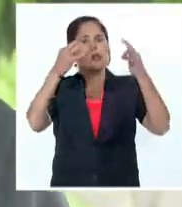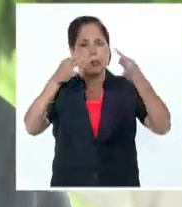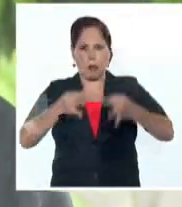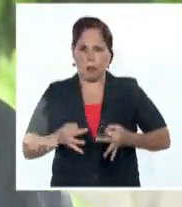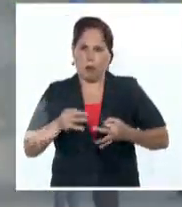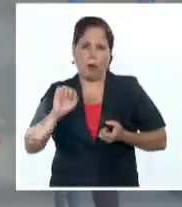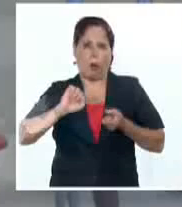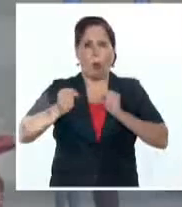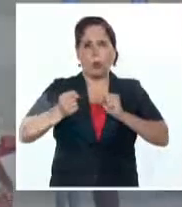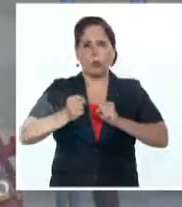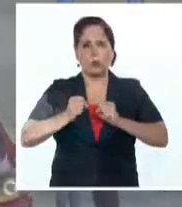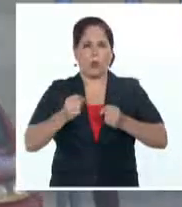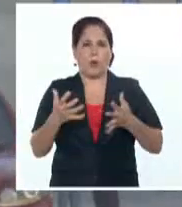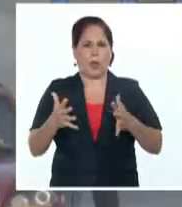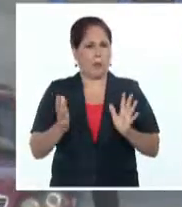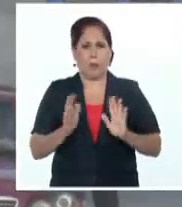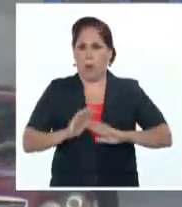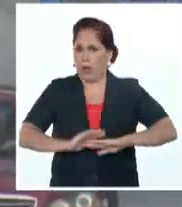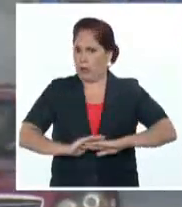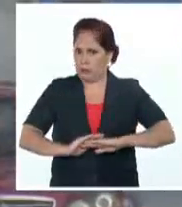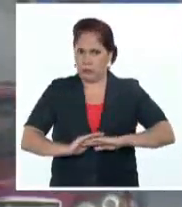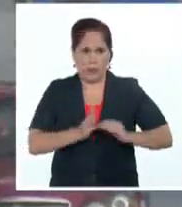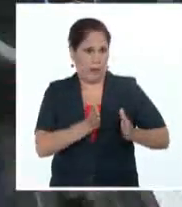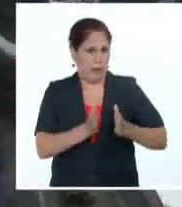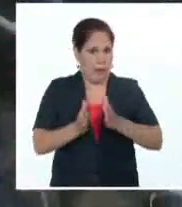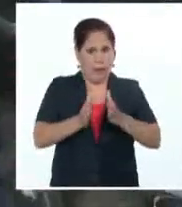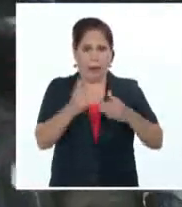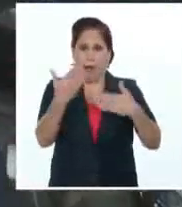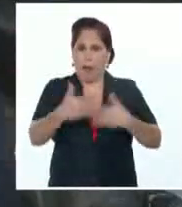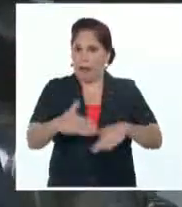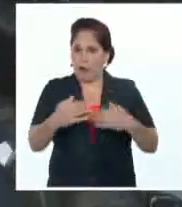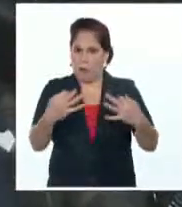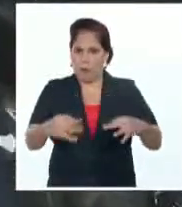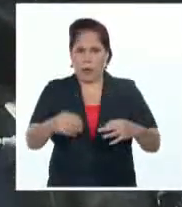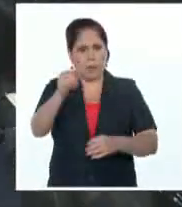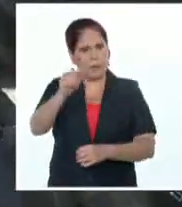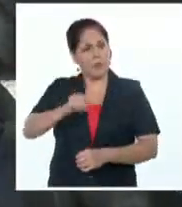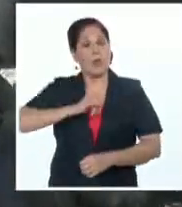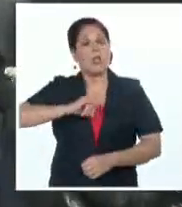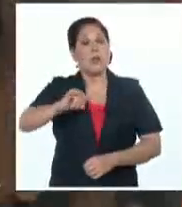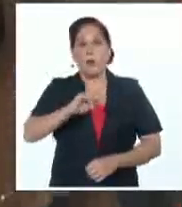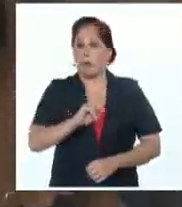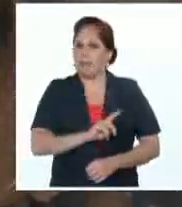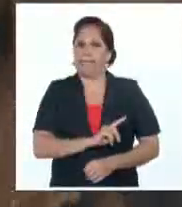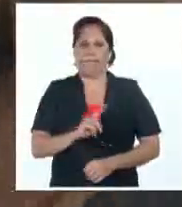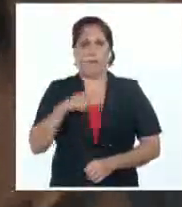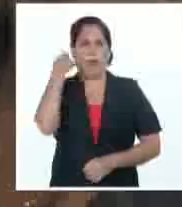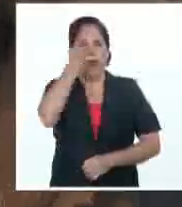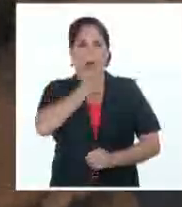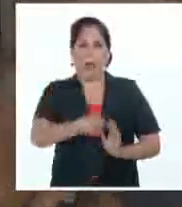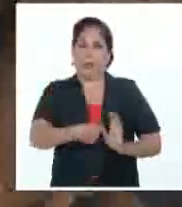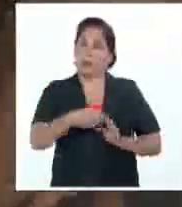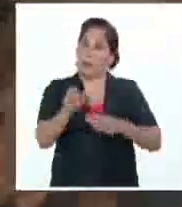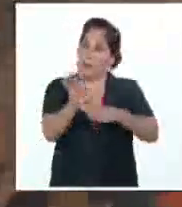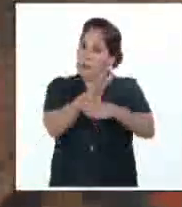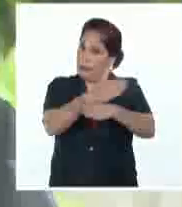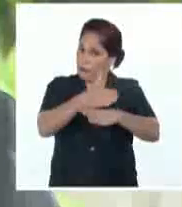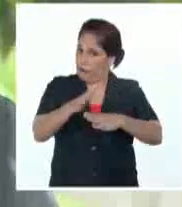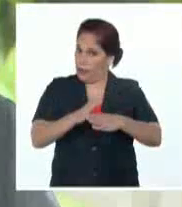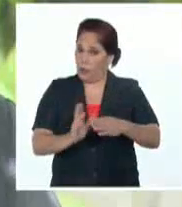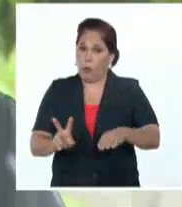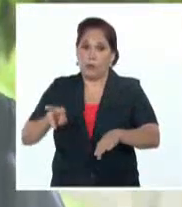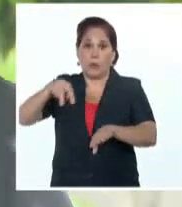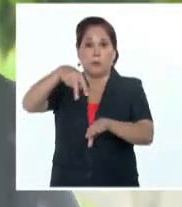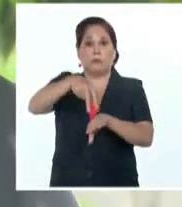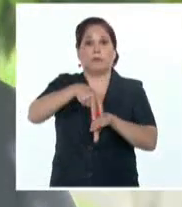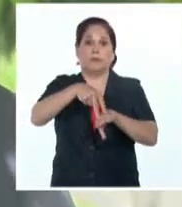haces en lo que es la vía. Las personas no somos iguales, todas tienen un carácter diferente a la hora de subir al ómnibus.